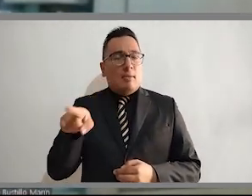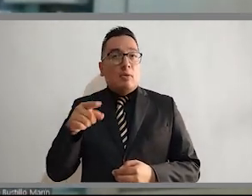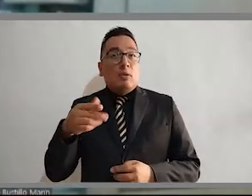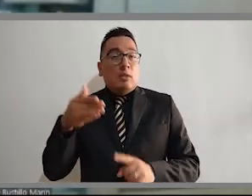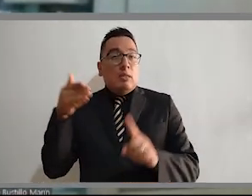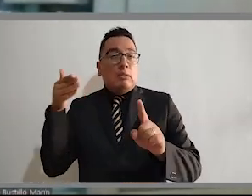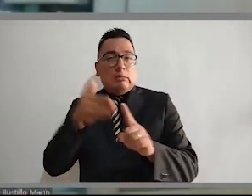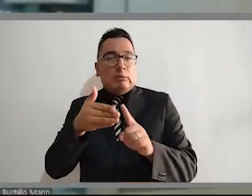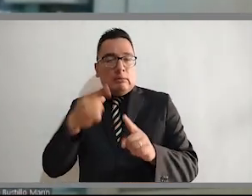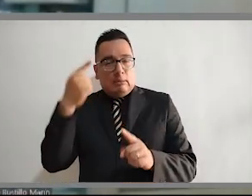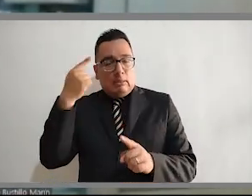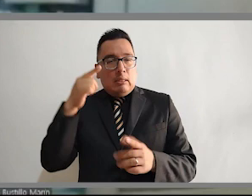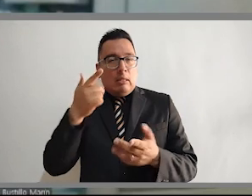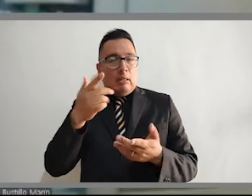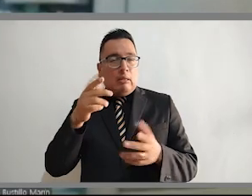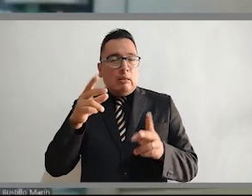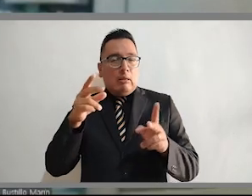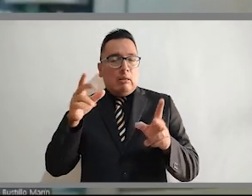delitos electorales